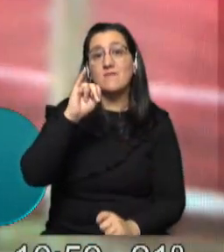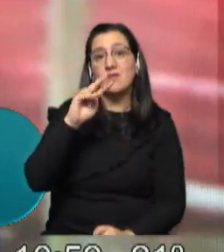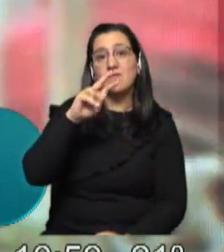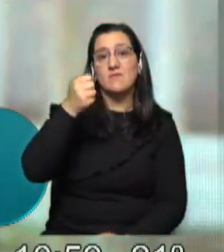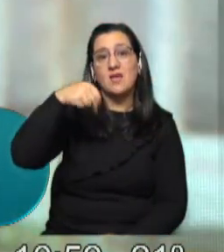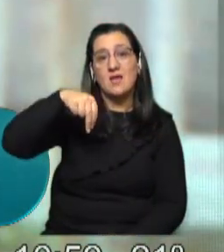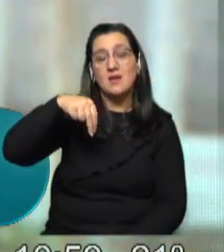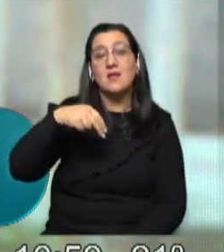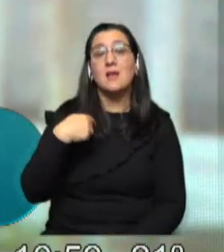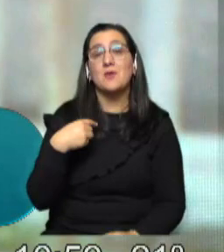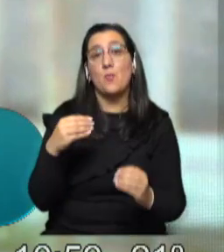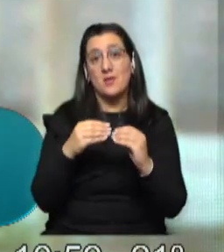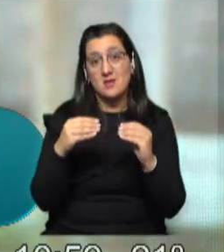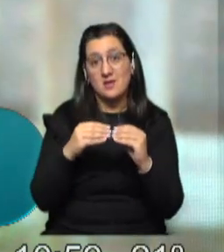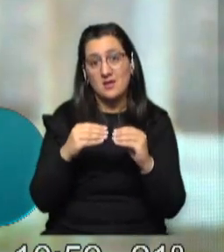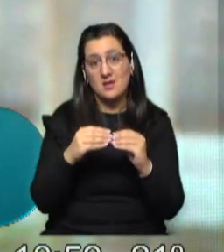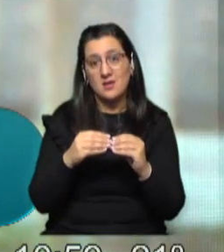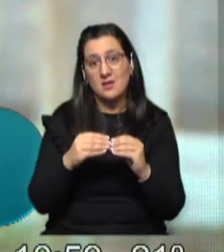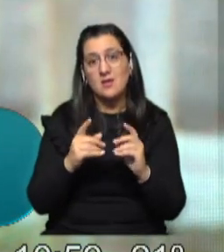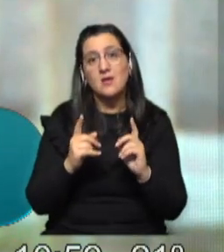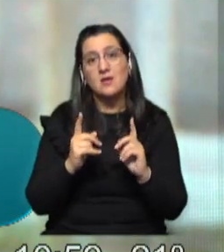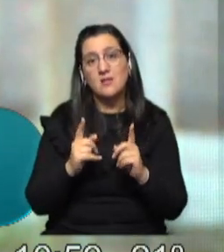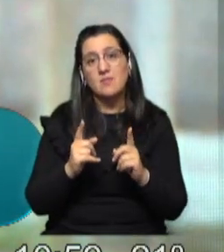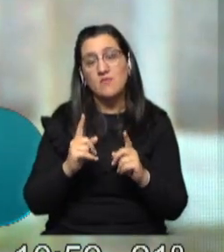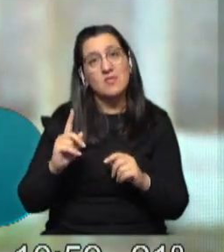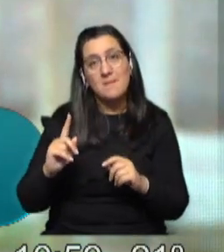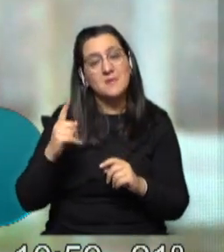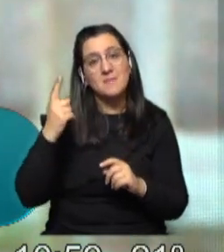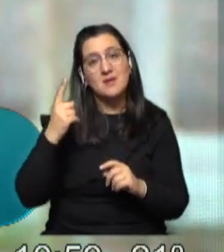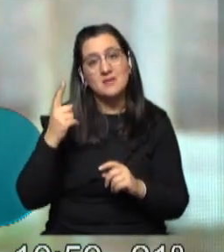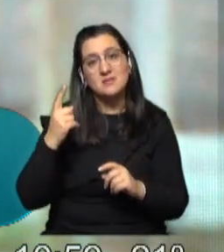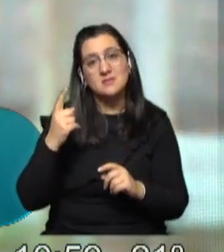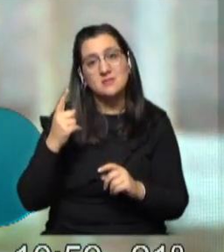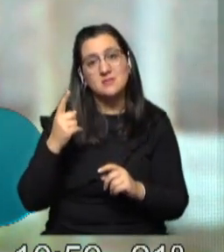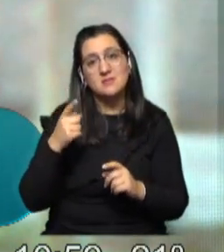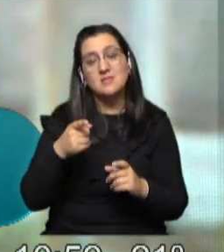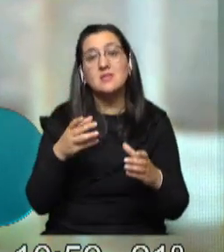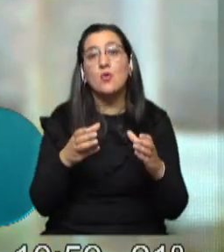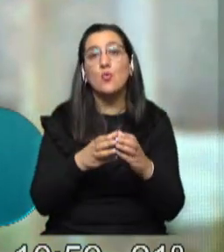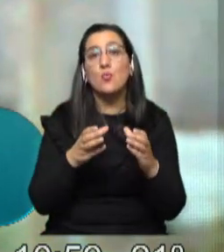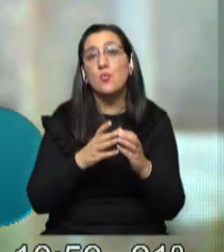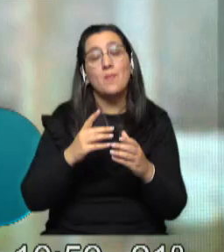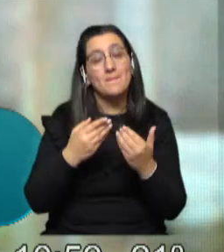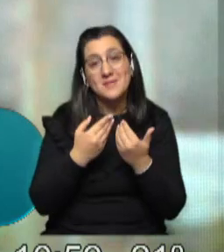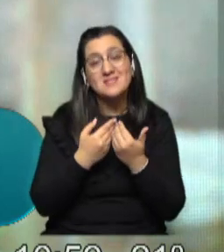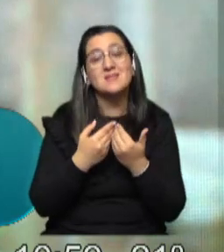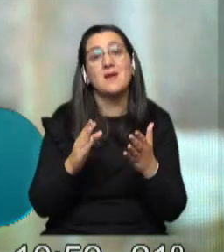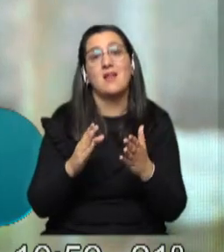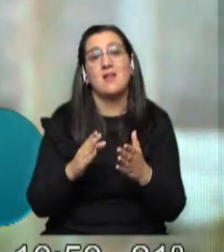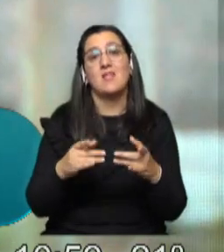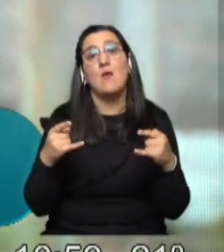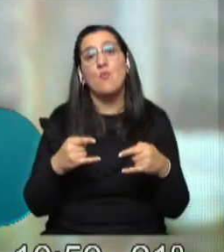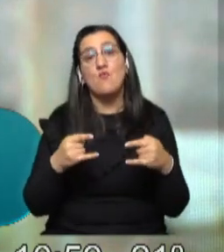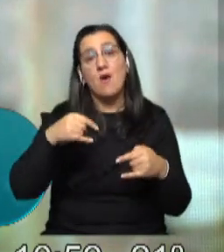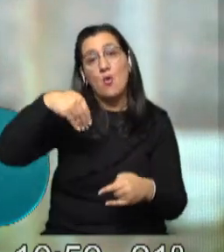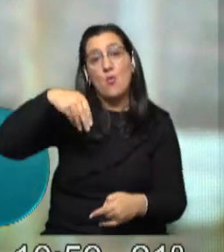es mi compañera, fue de los primeros, de ese armado inicial de la MUFA, y que